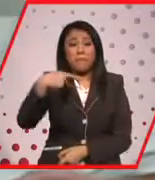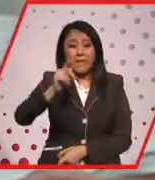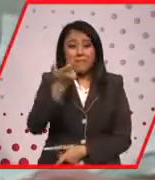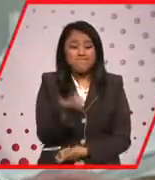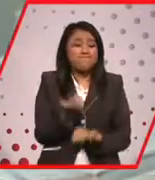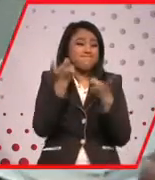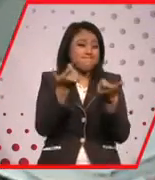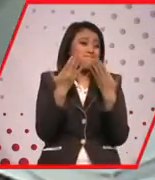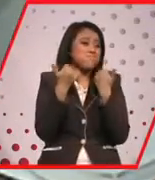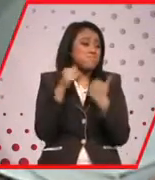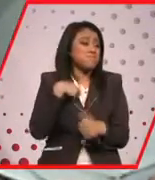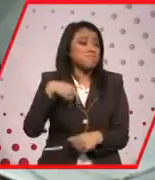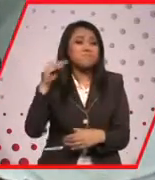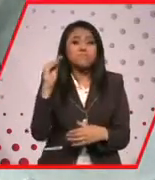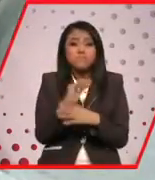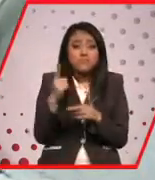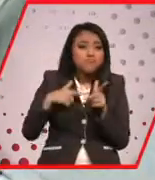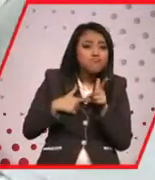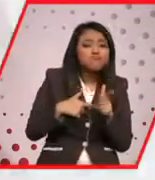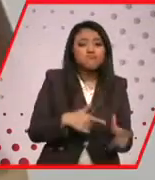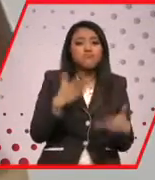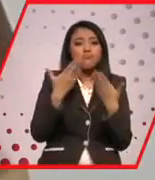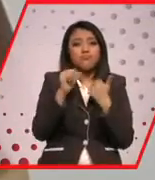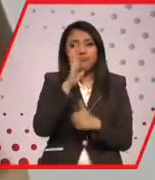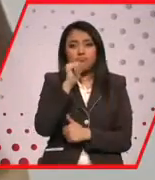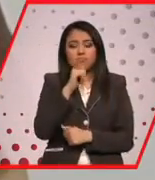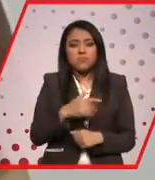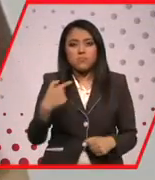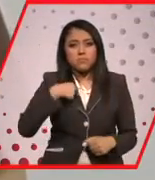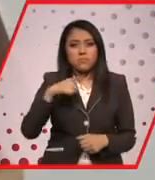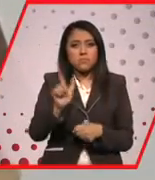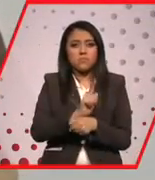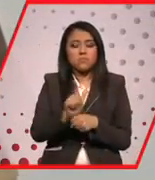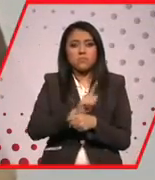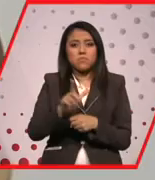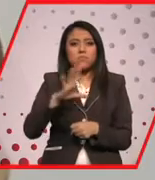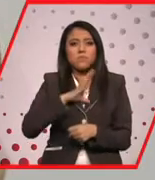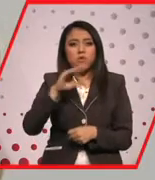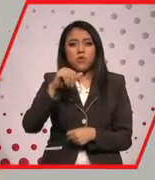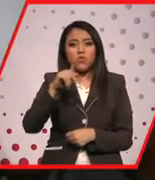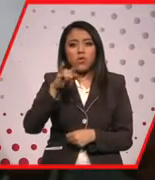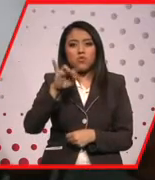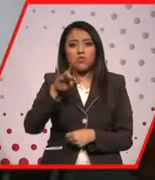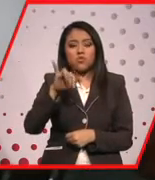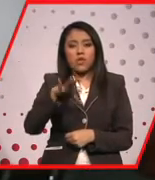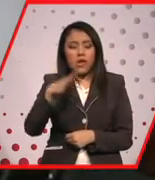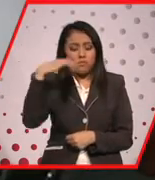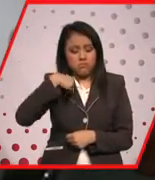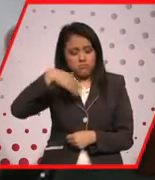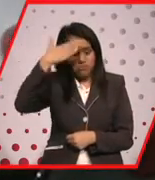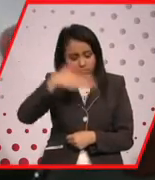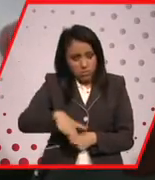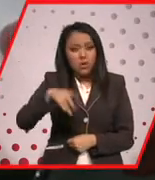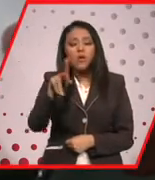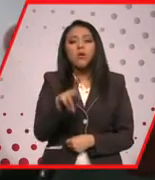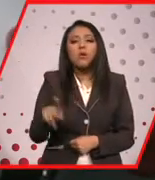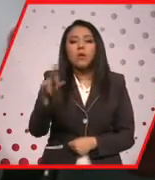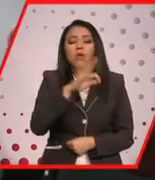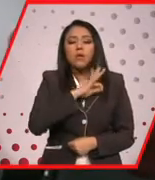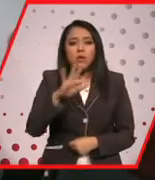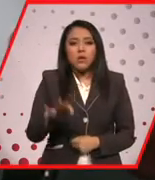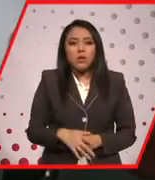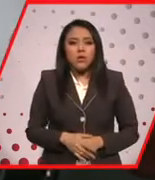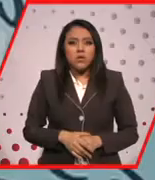recursos, su caso no ha podido proceder correctamente. Yo soy licenciado en contaduría pública, tengo preparación. Actos que en